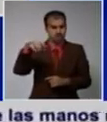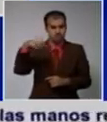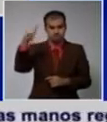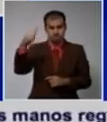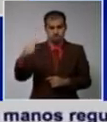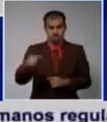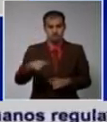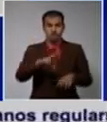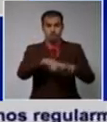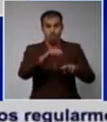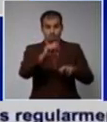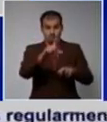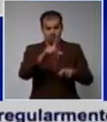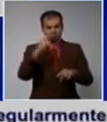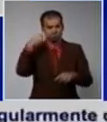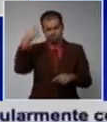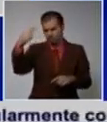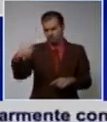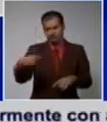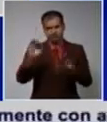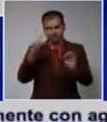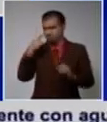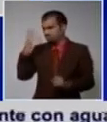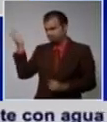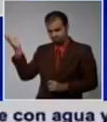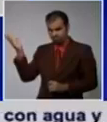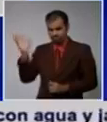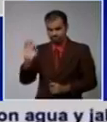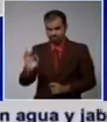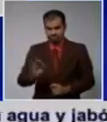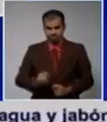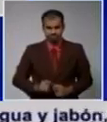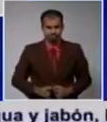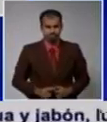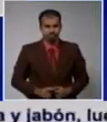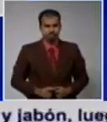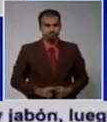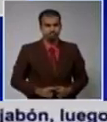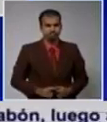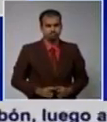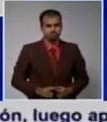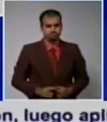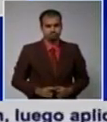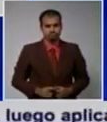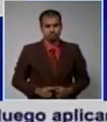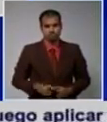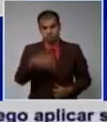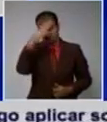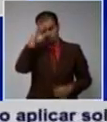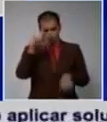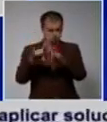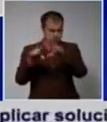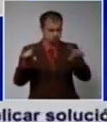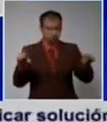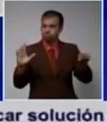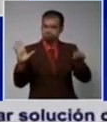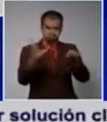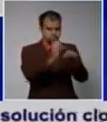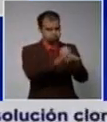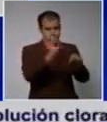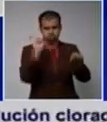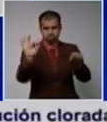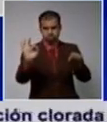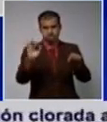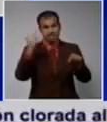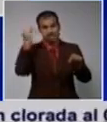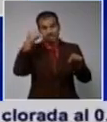Holguín y así, todos los territorios proporcionalmente a la complejidad epidemiológica, al número